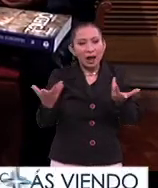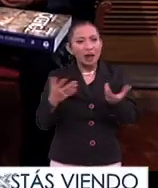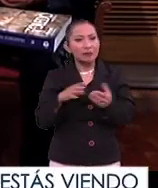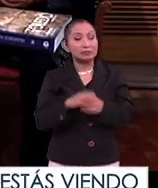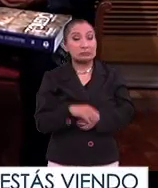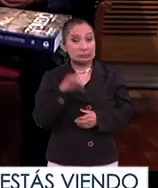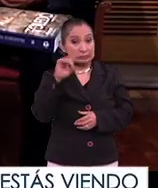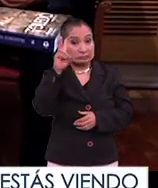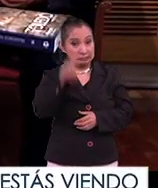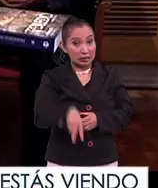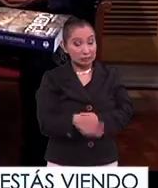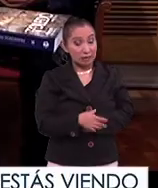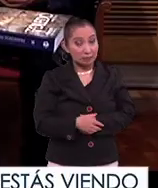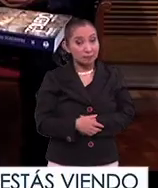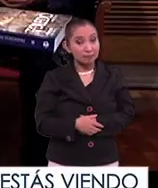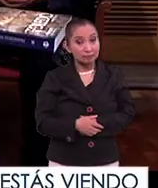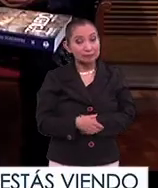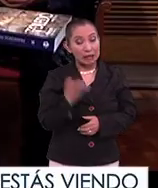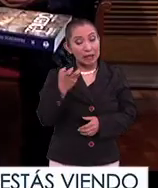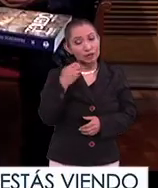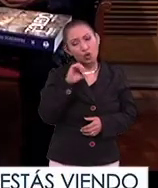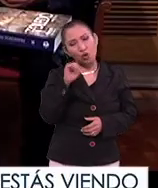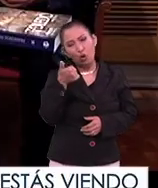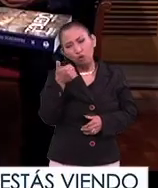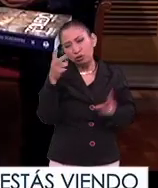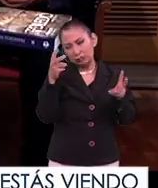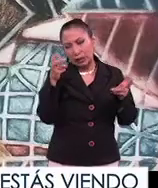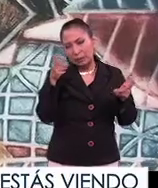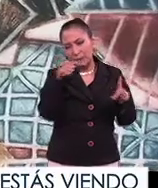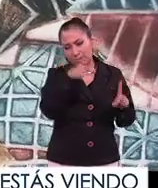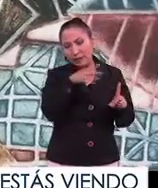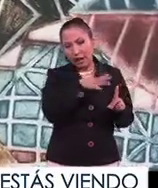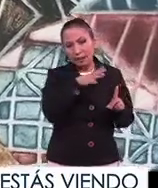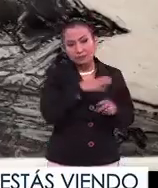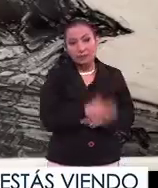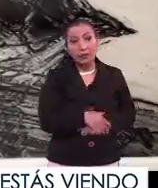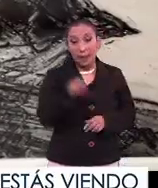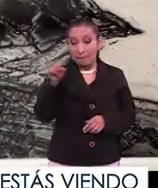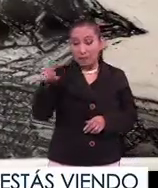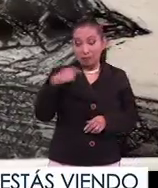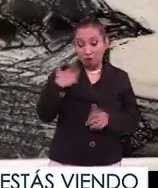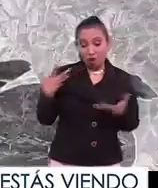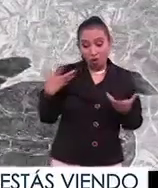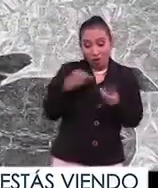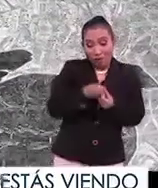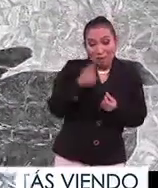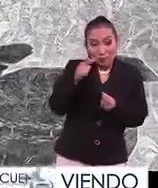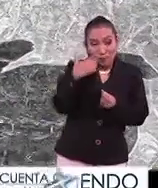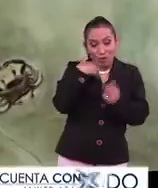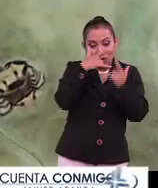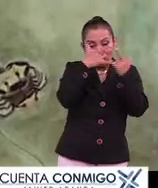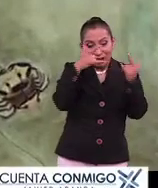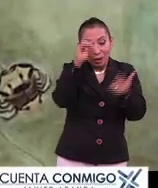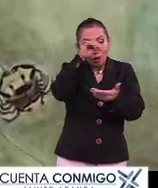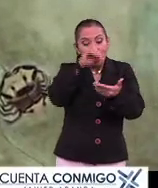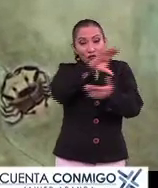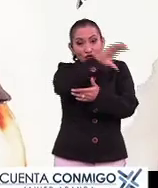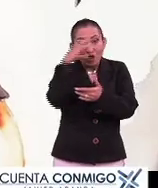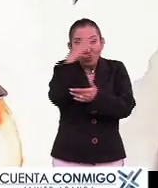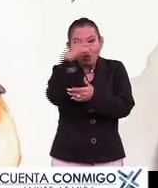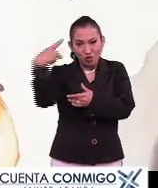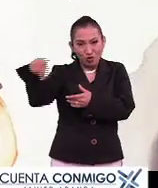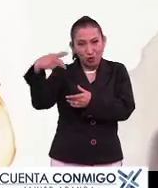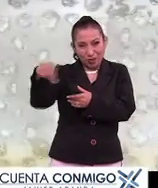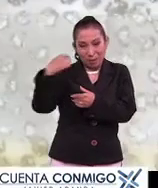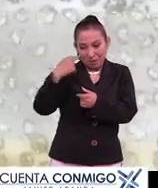ayuntarse. Efectivamente, sí, es otro de los temas, ¿no? Incluso él mismo forma parte de este catálogo a través de una serie de